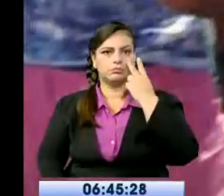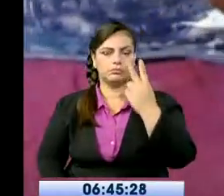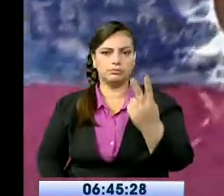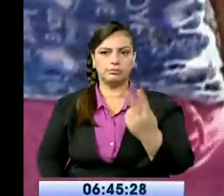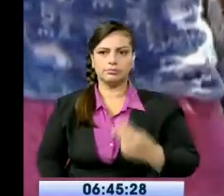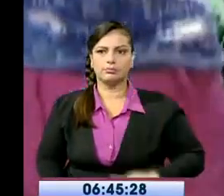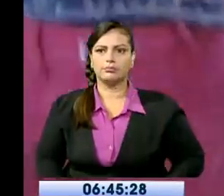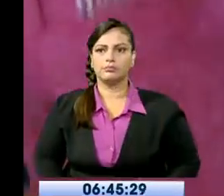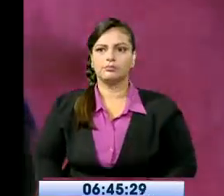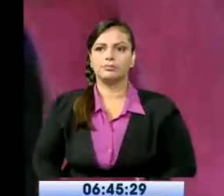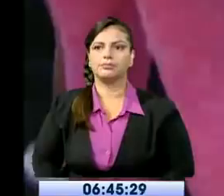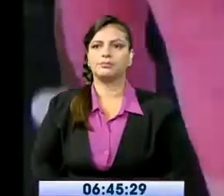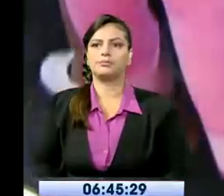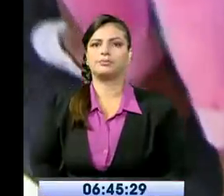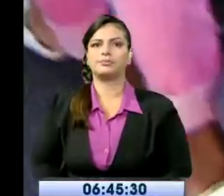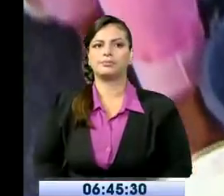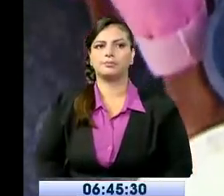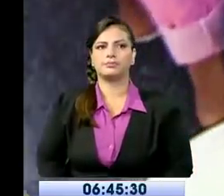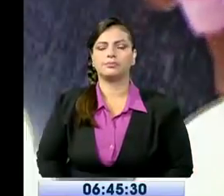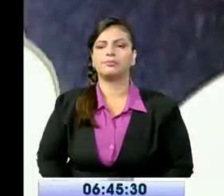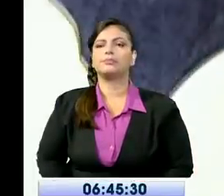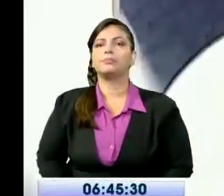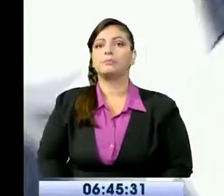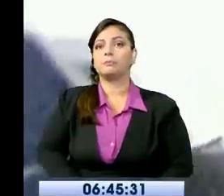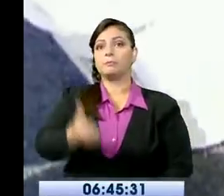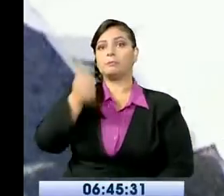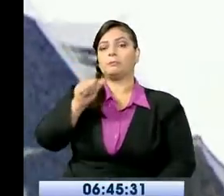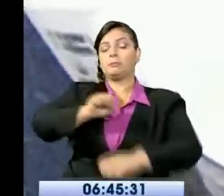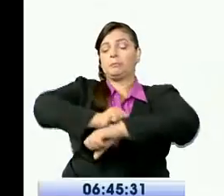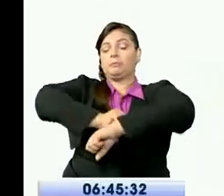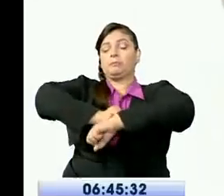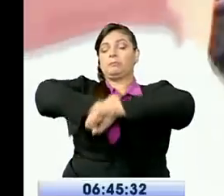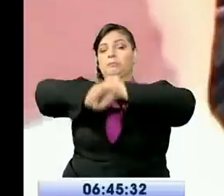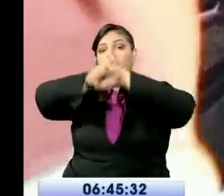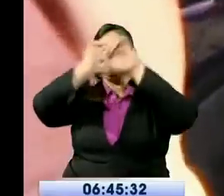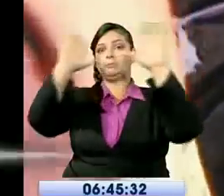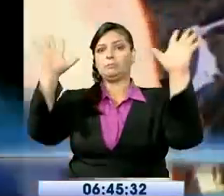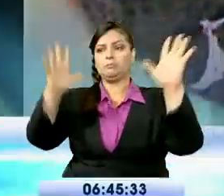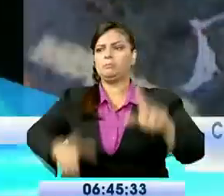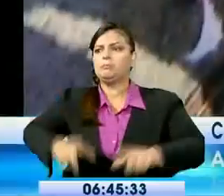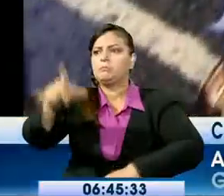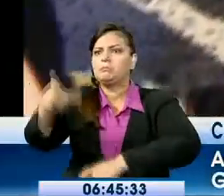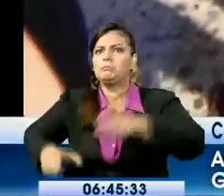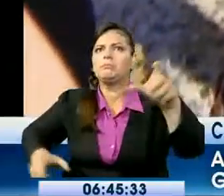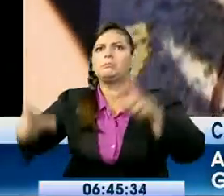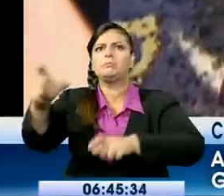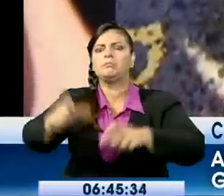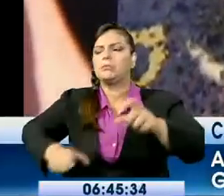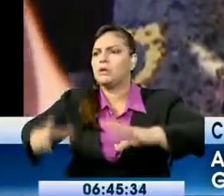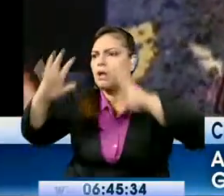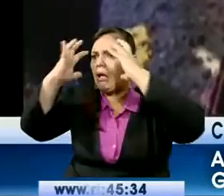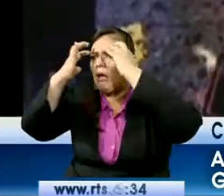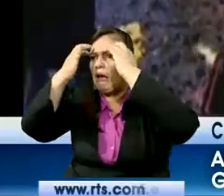Aquí los habitantes de Bastión Popular amanecieron con sus botellones y hasta ollas para abastecerse de agua.